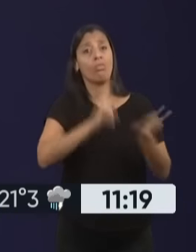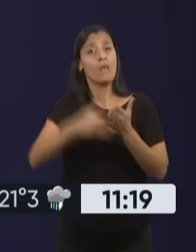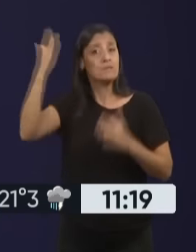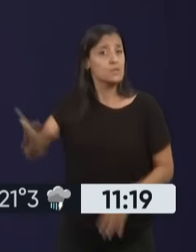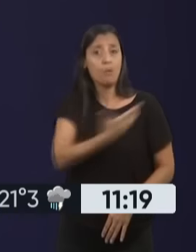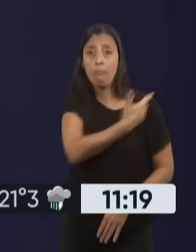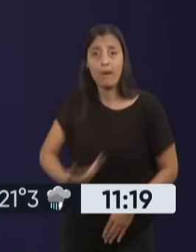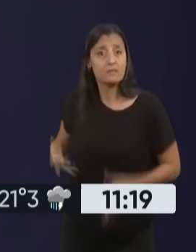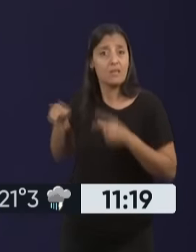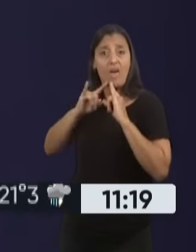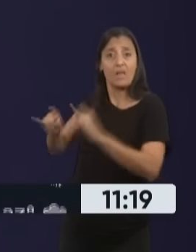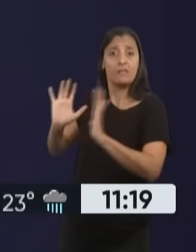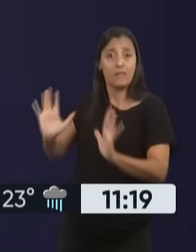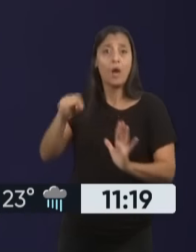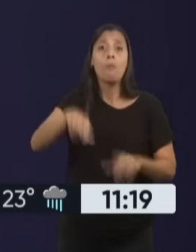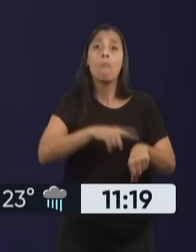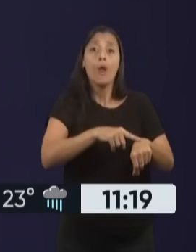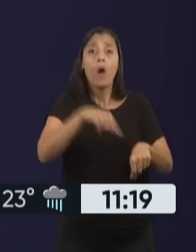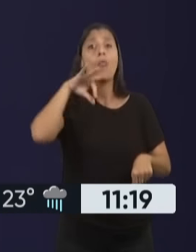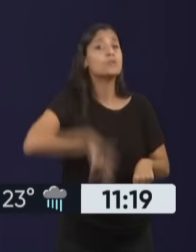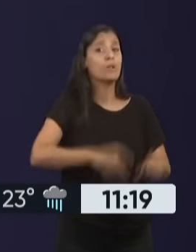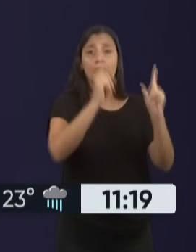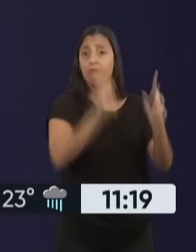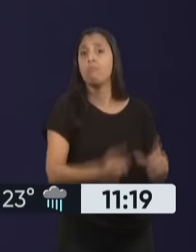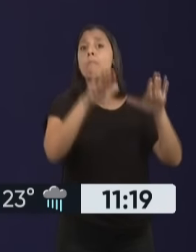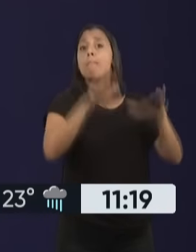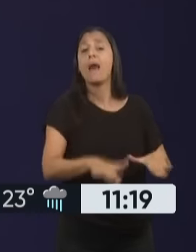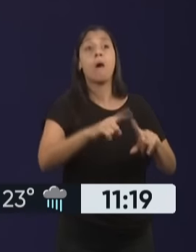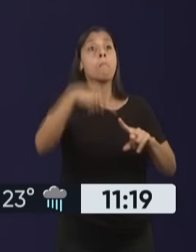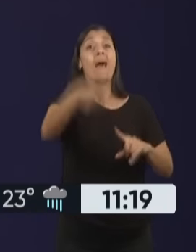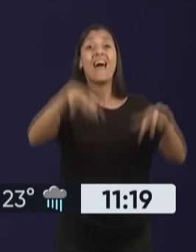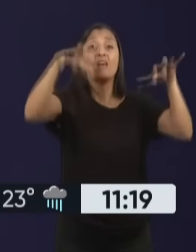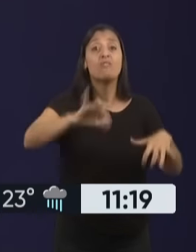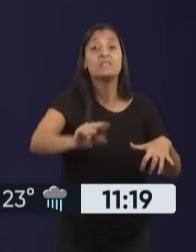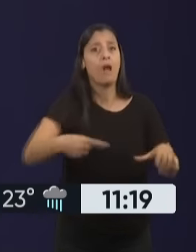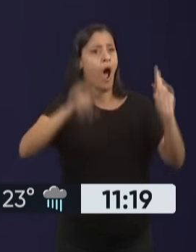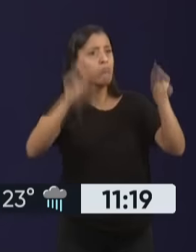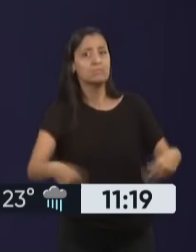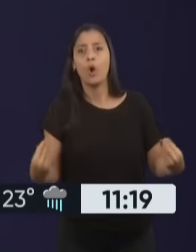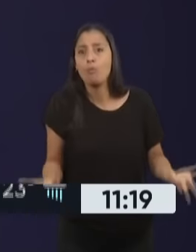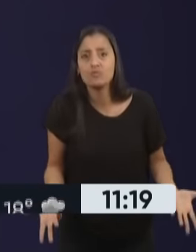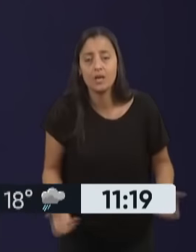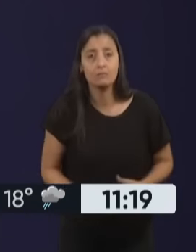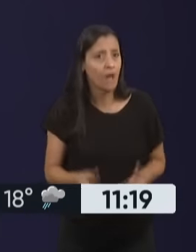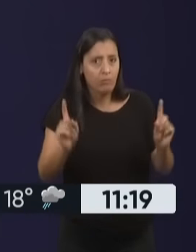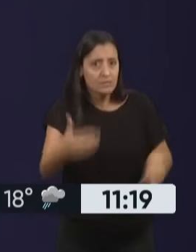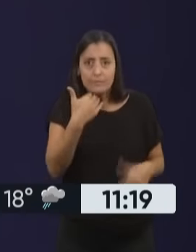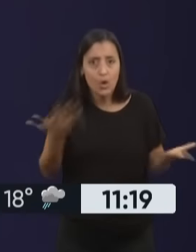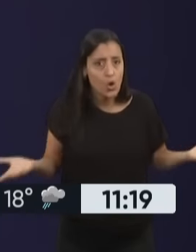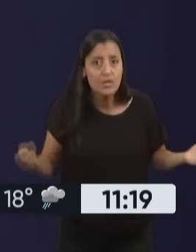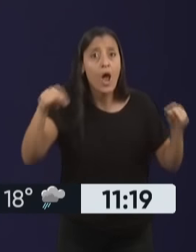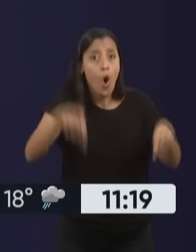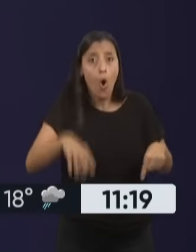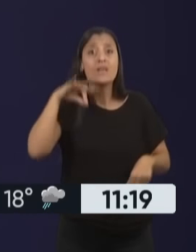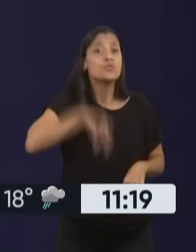presidente de la nación por ahora están congelados si mañana va a llover No lo sé No lo sé hoy